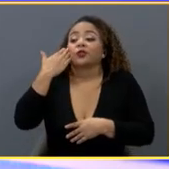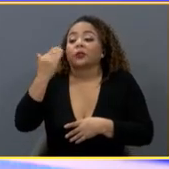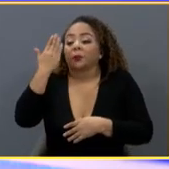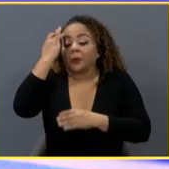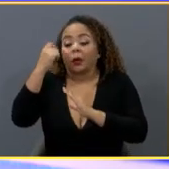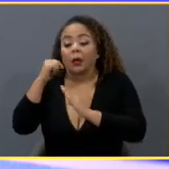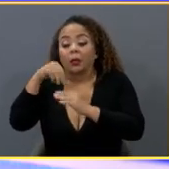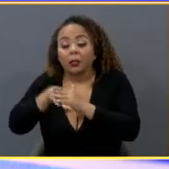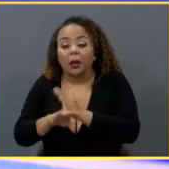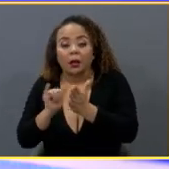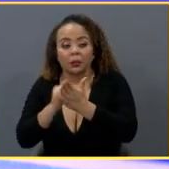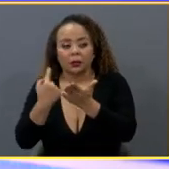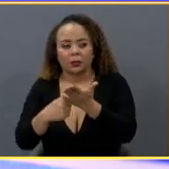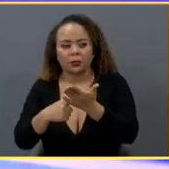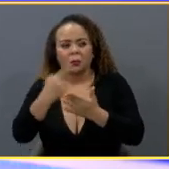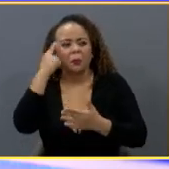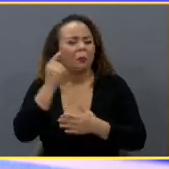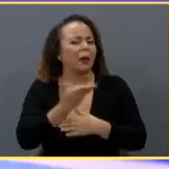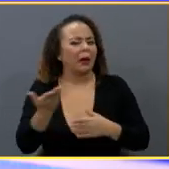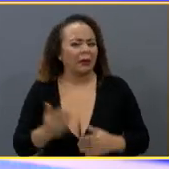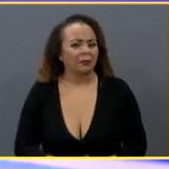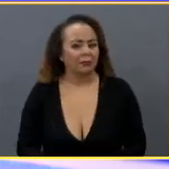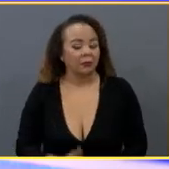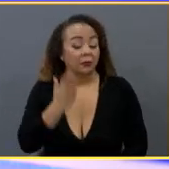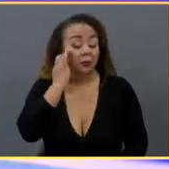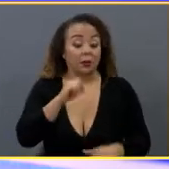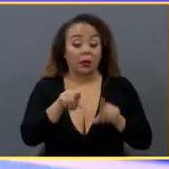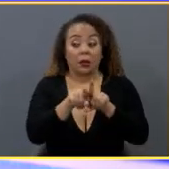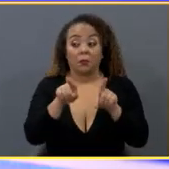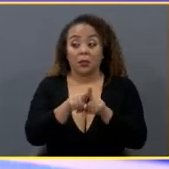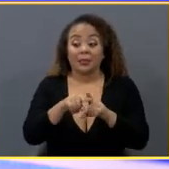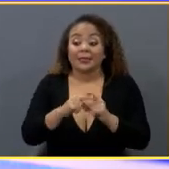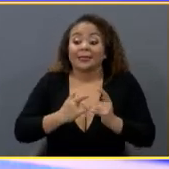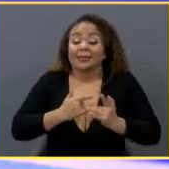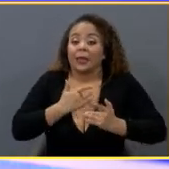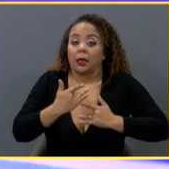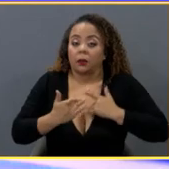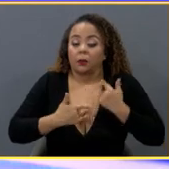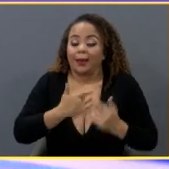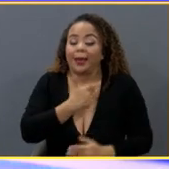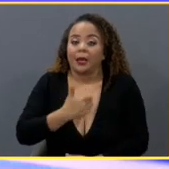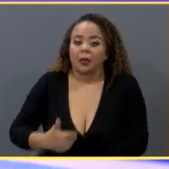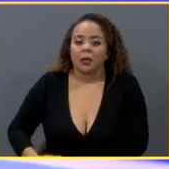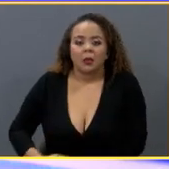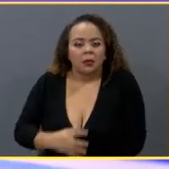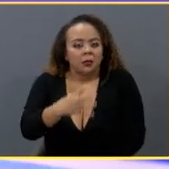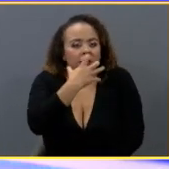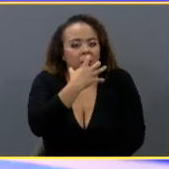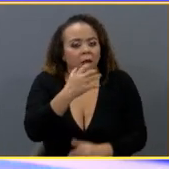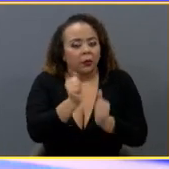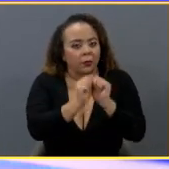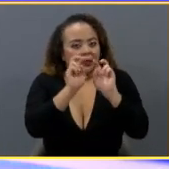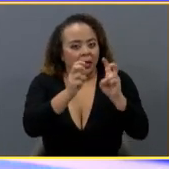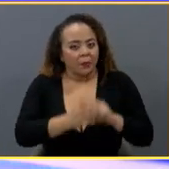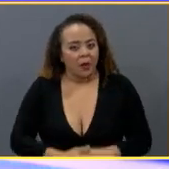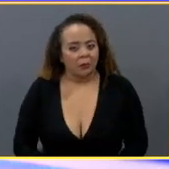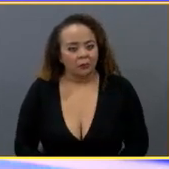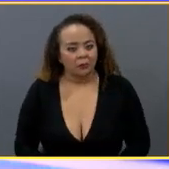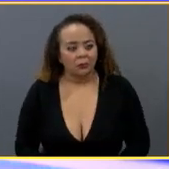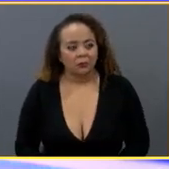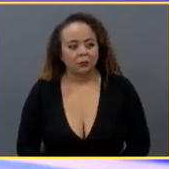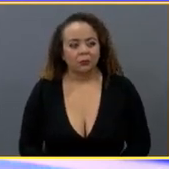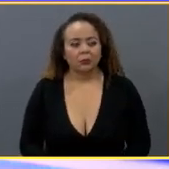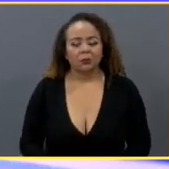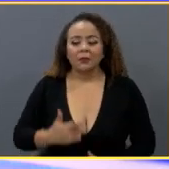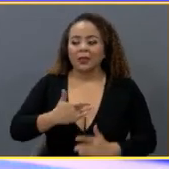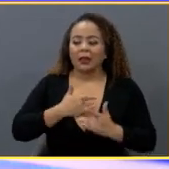meterse en esa discusión, o sea, ¿a qué lleva? Sí, sí, sí. Porque además yo sí siento que el Herediano se ofusca con el tema, o sea, que se enoja y que siente que